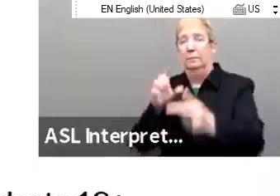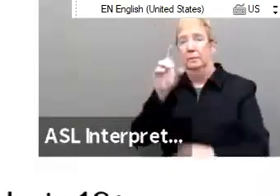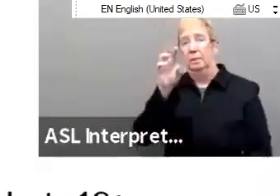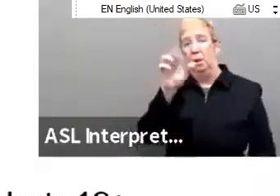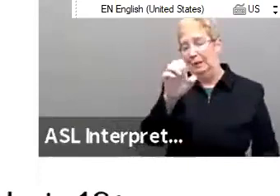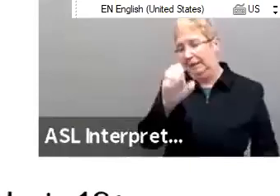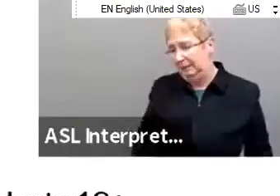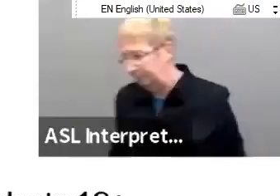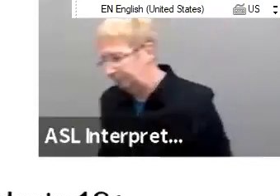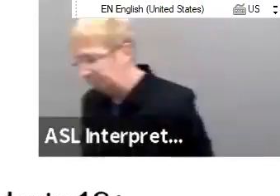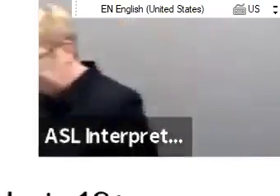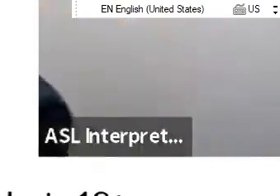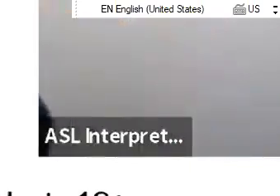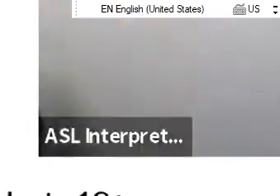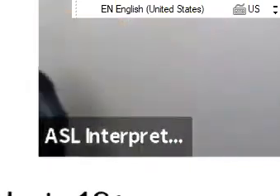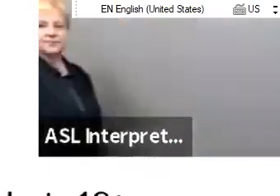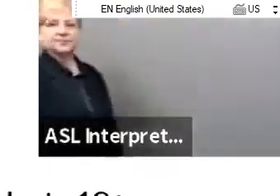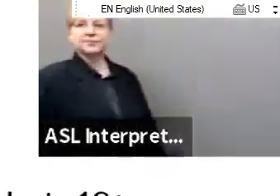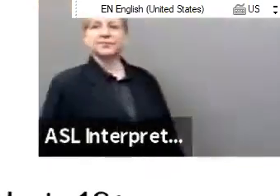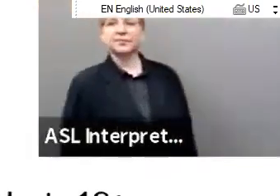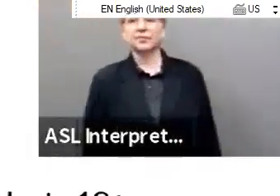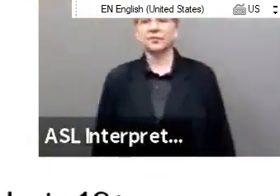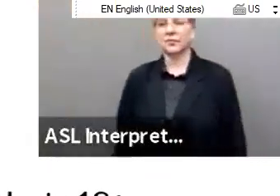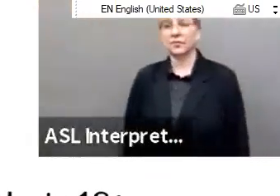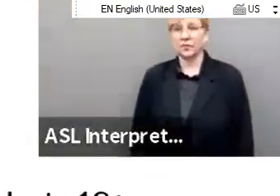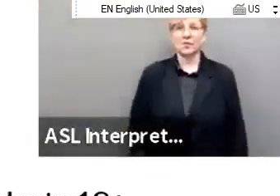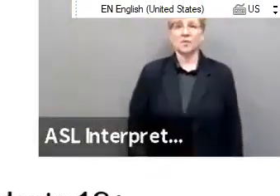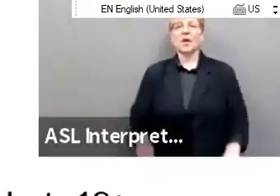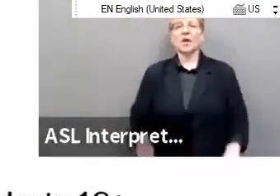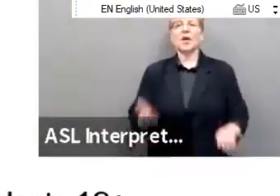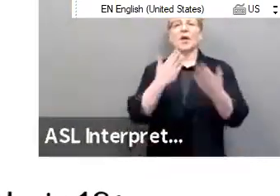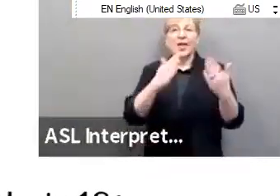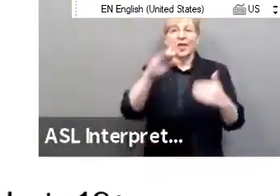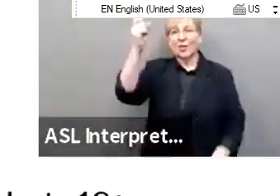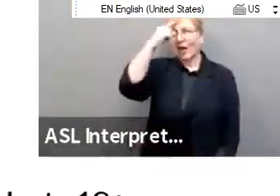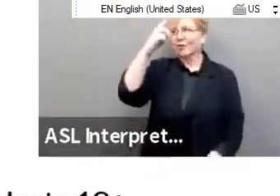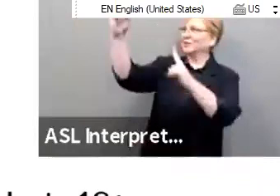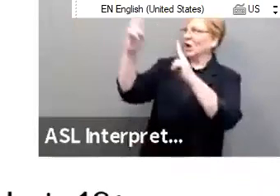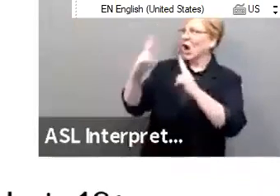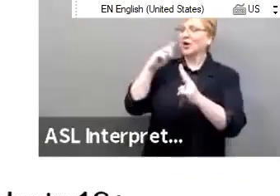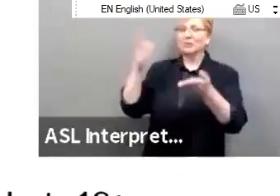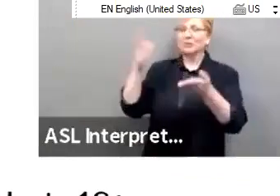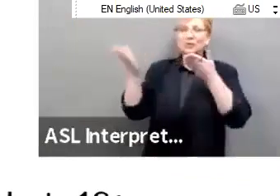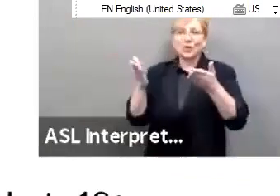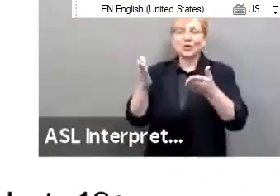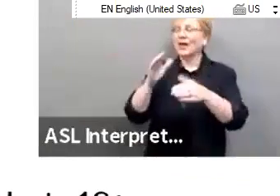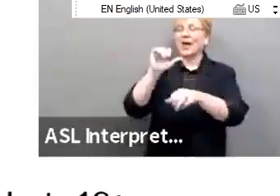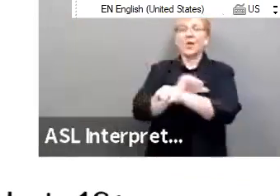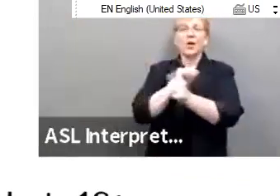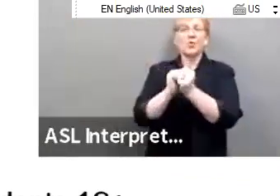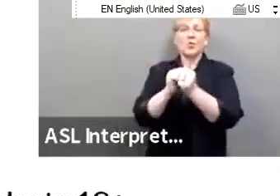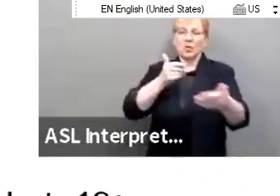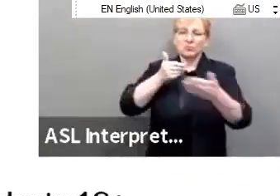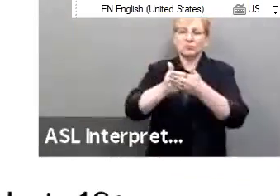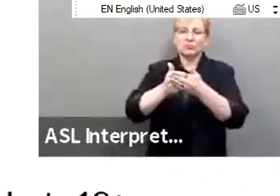lo posible para minimizar lo que estamos viendo, que son tasas de propagación imposibles de COVID-19 en